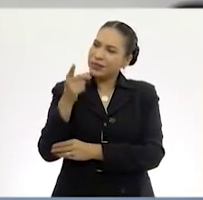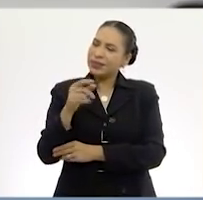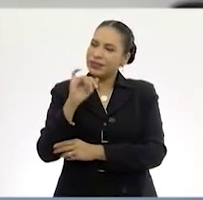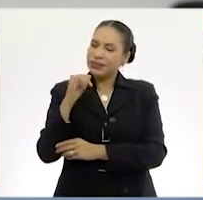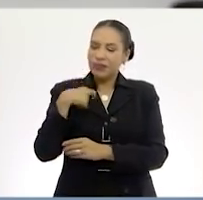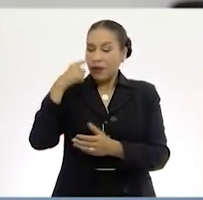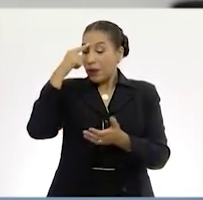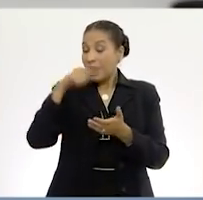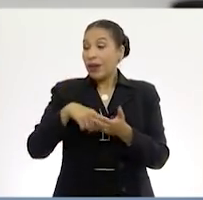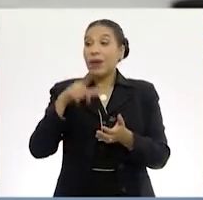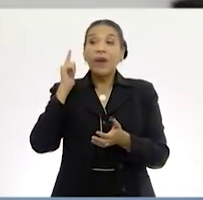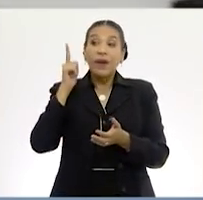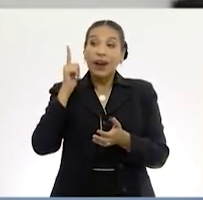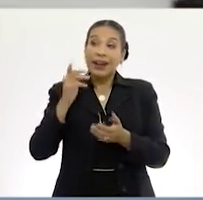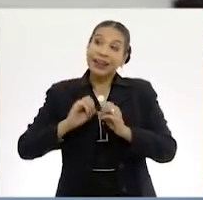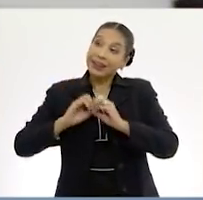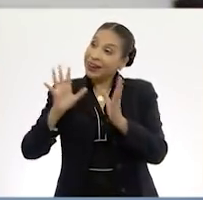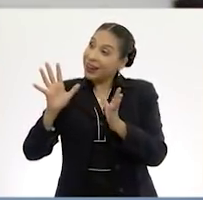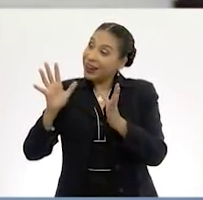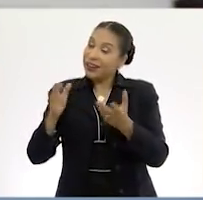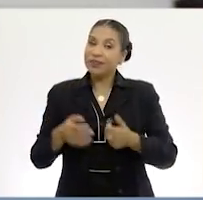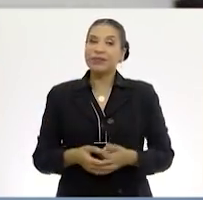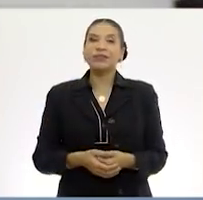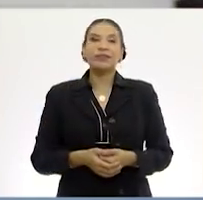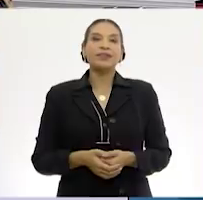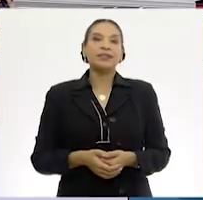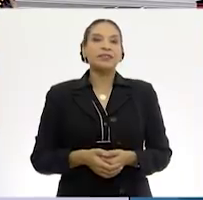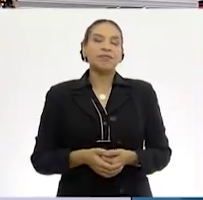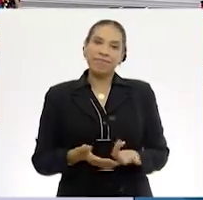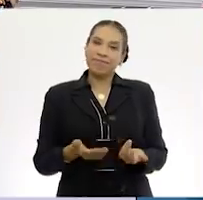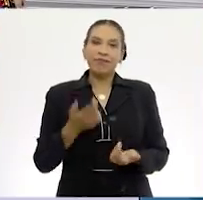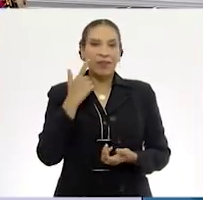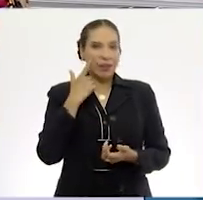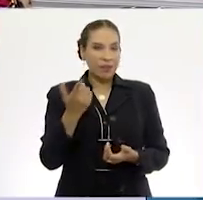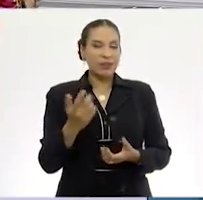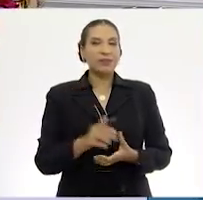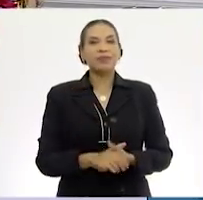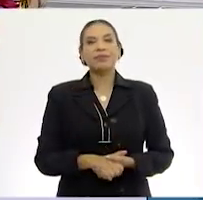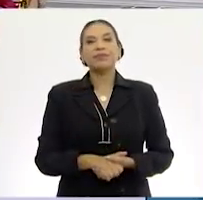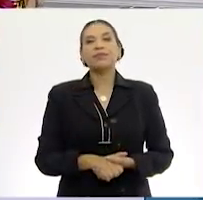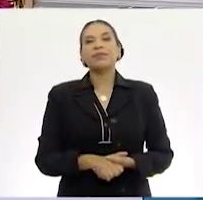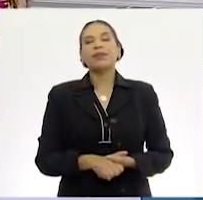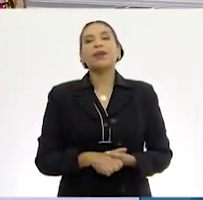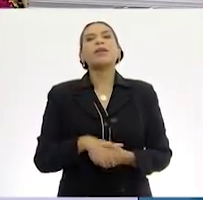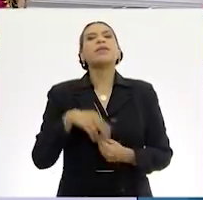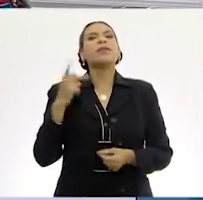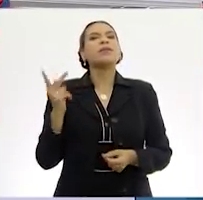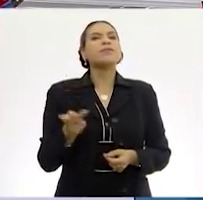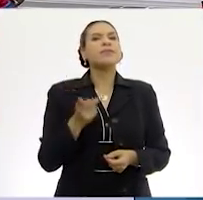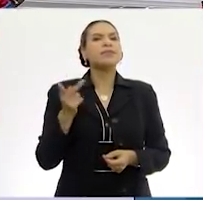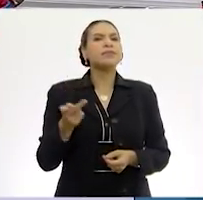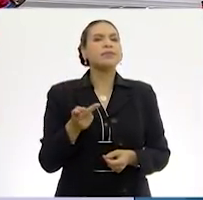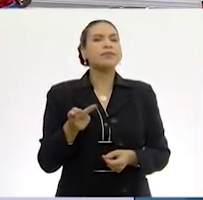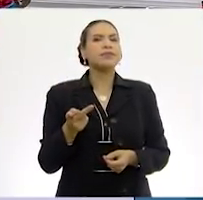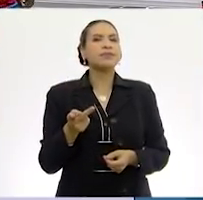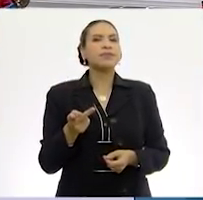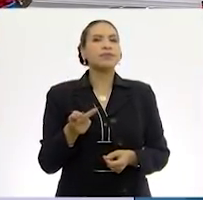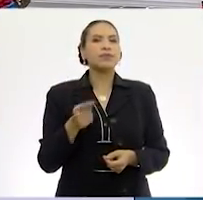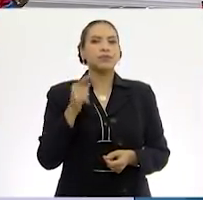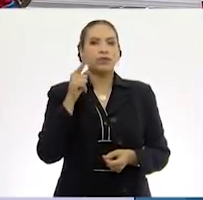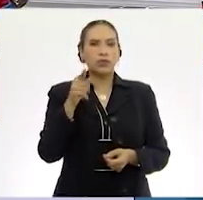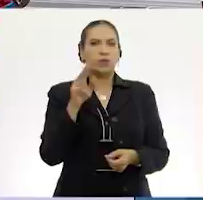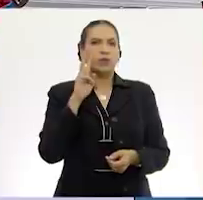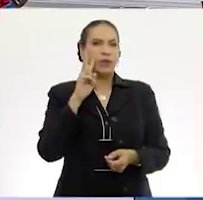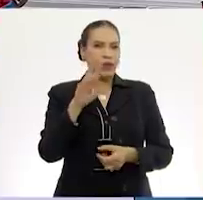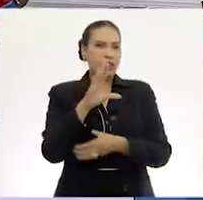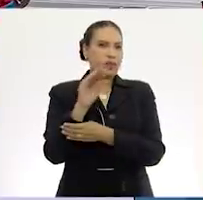Bueno, espero que sea claro. Bueno, vamos a ver. Pregunto. Tú mismo, Ton, dime.